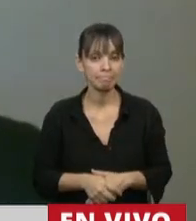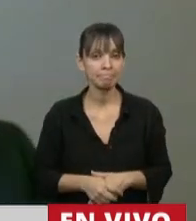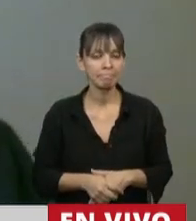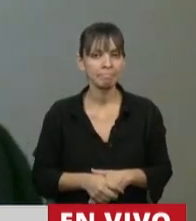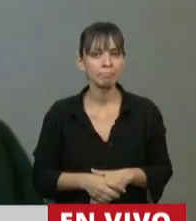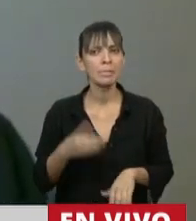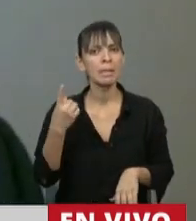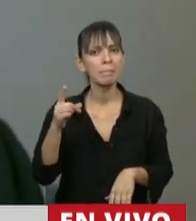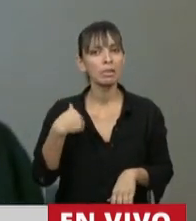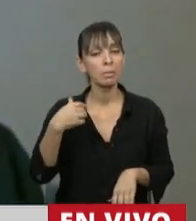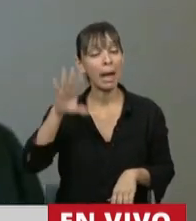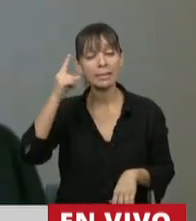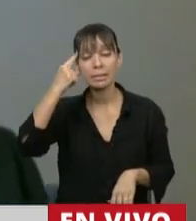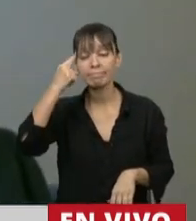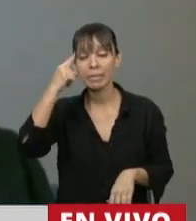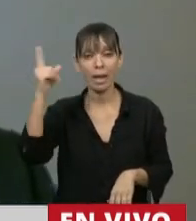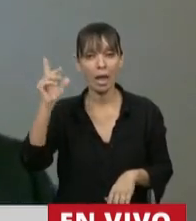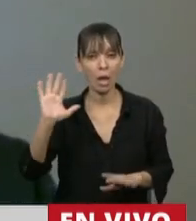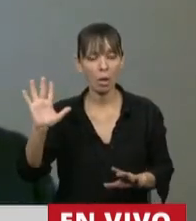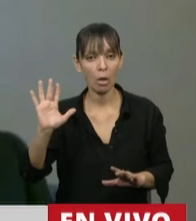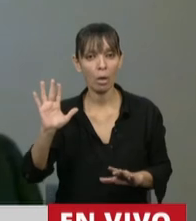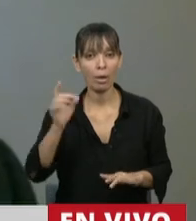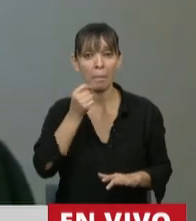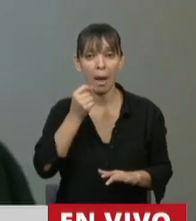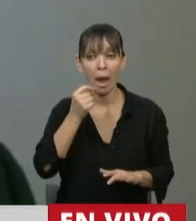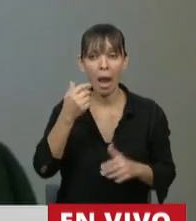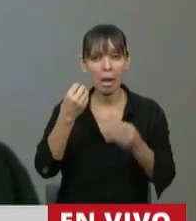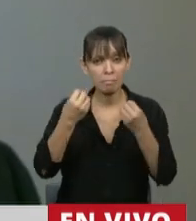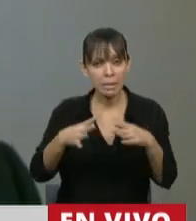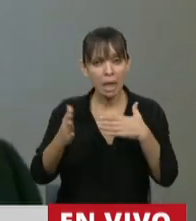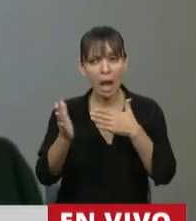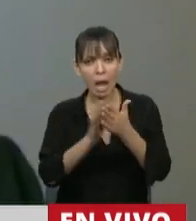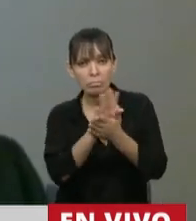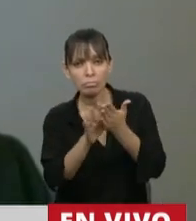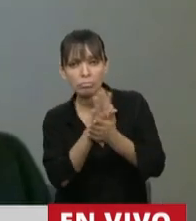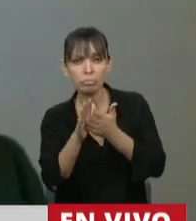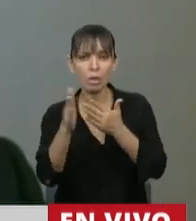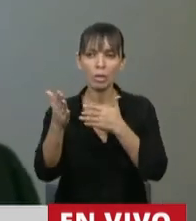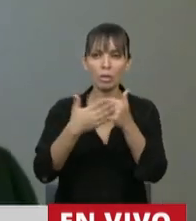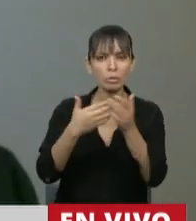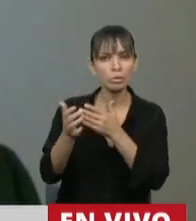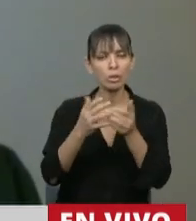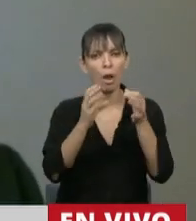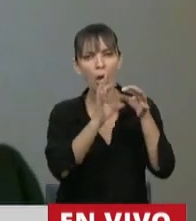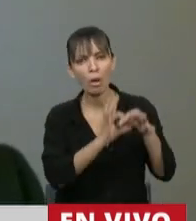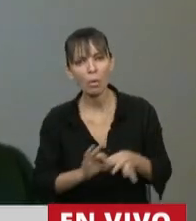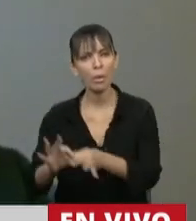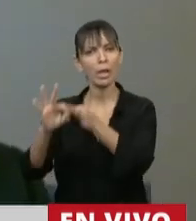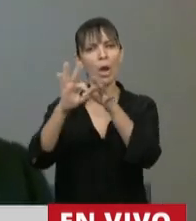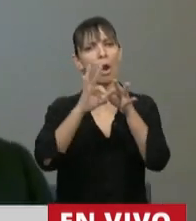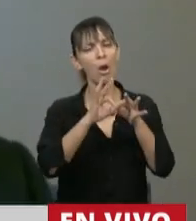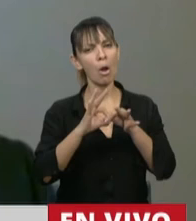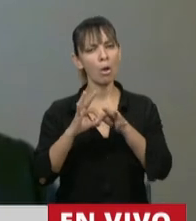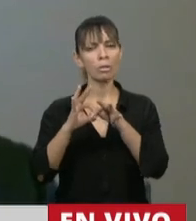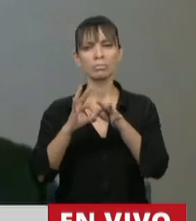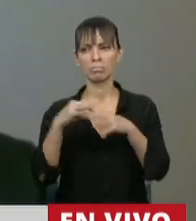Pero precisamente creo que para poder construir esos puentes que nos lleven a la unidad, para poder